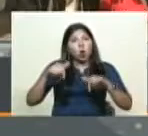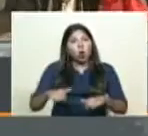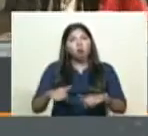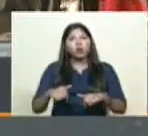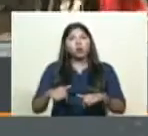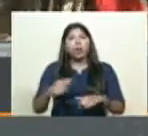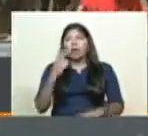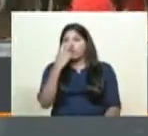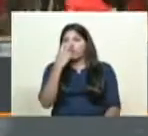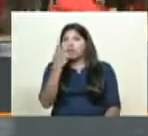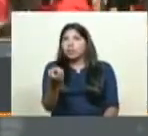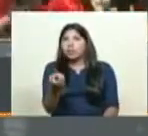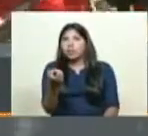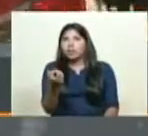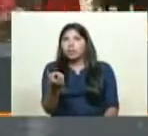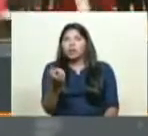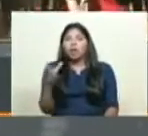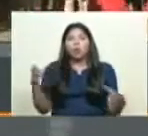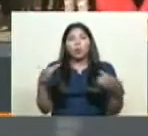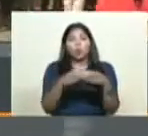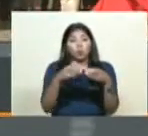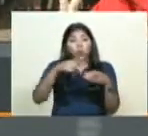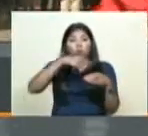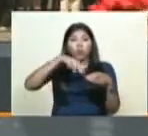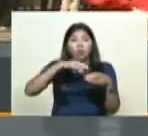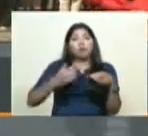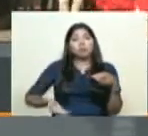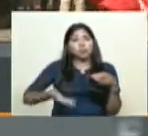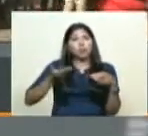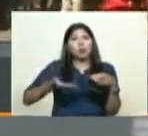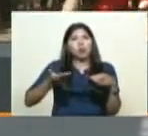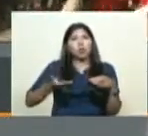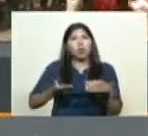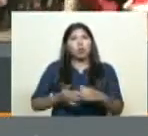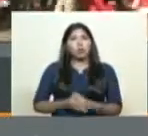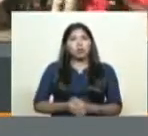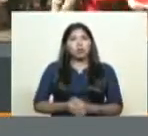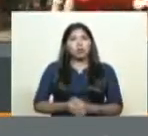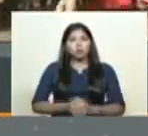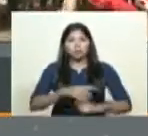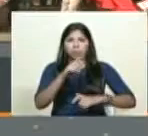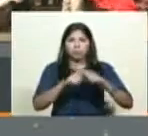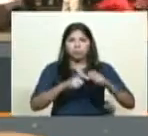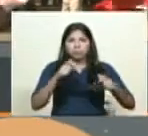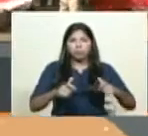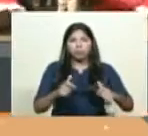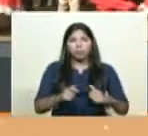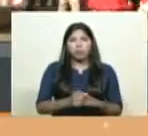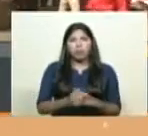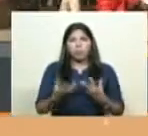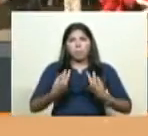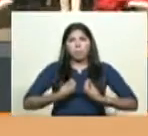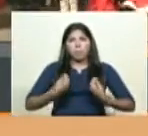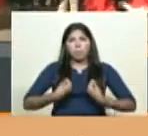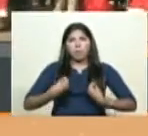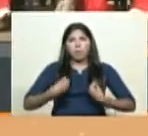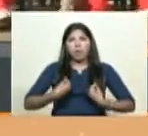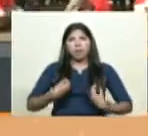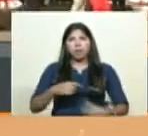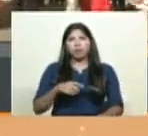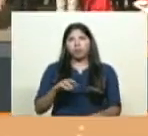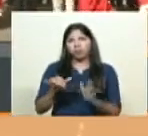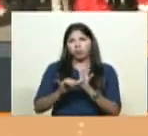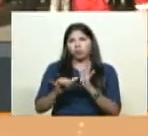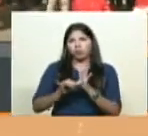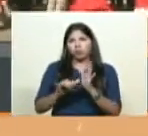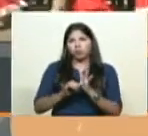la visita de un grupo importante de compatriotas de la localidad de Sarría y específicamente